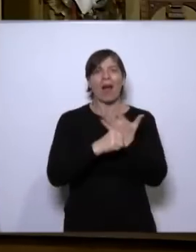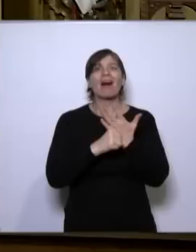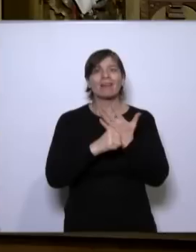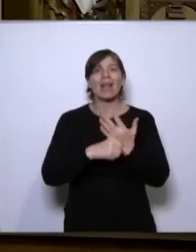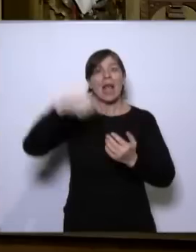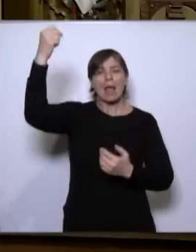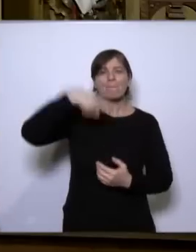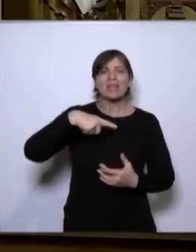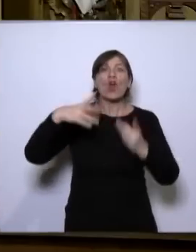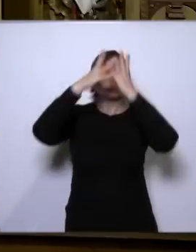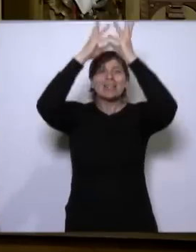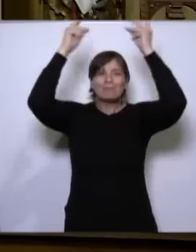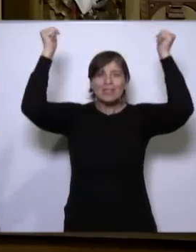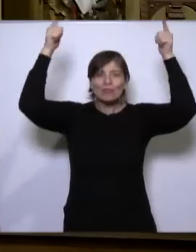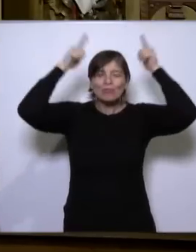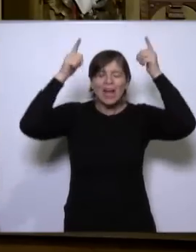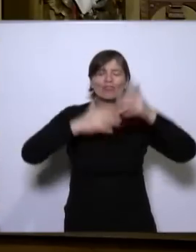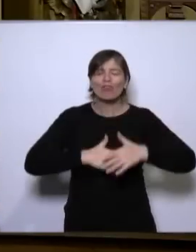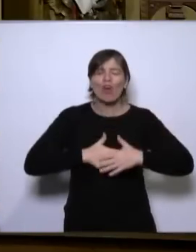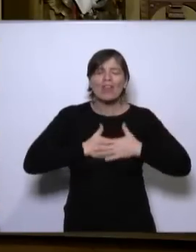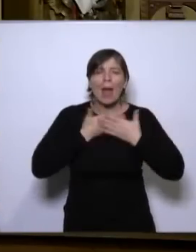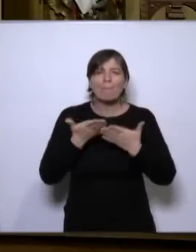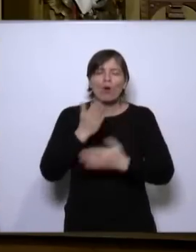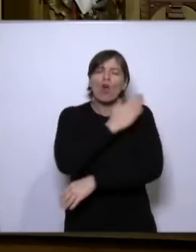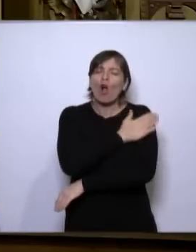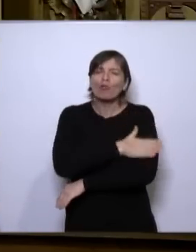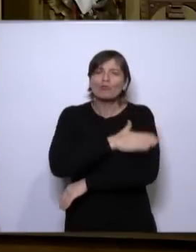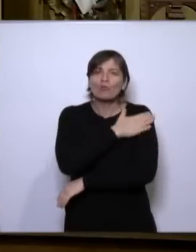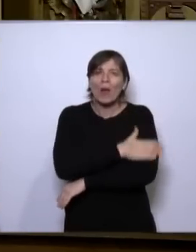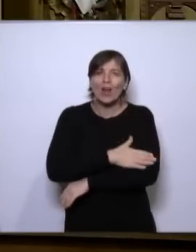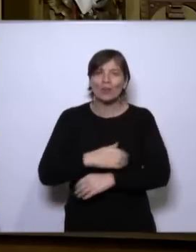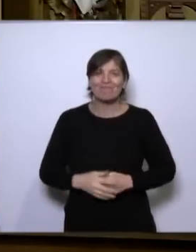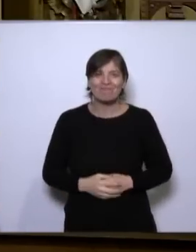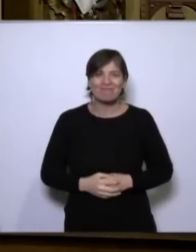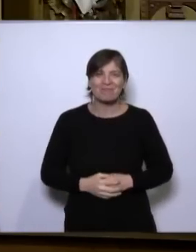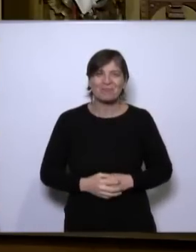el envío de su Santo Espíritu de amor y de consuelo.